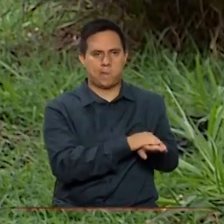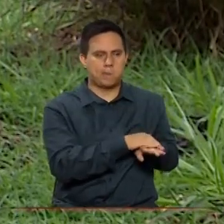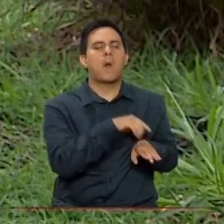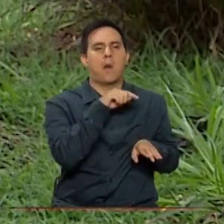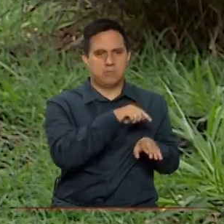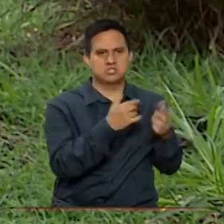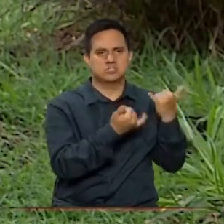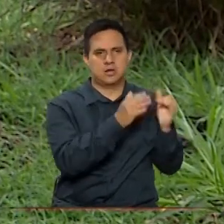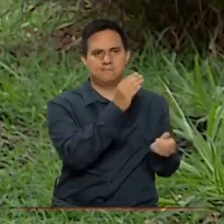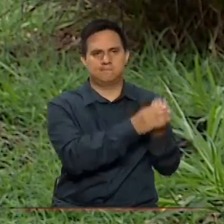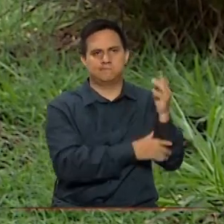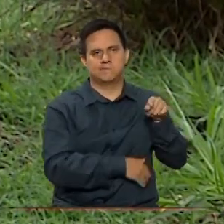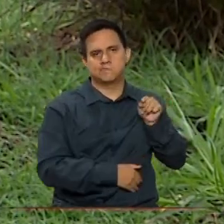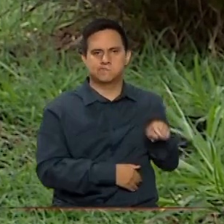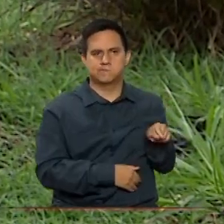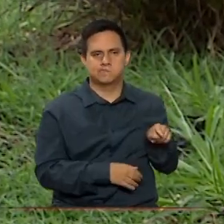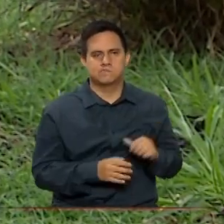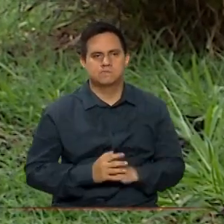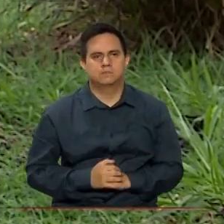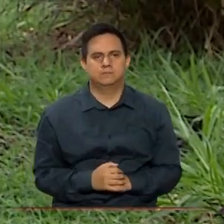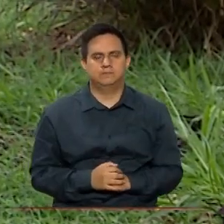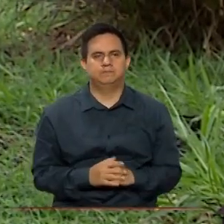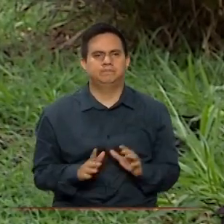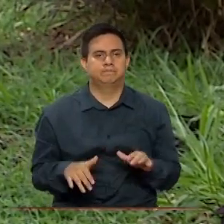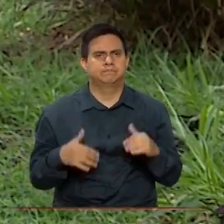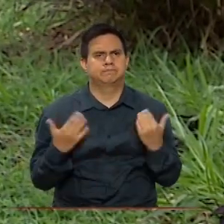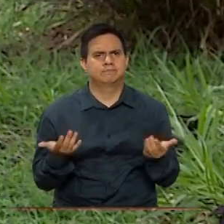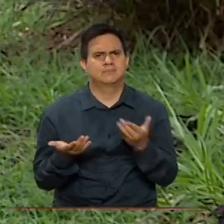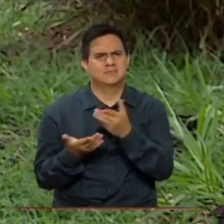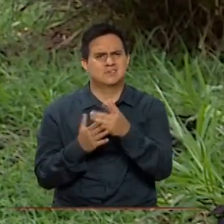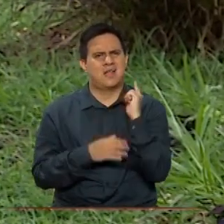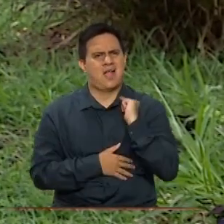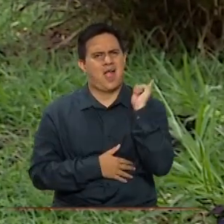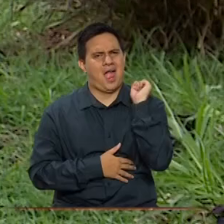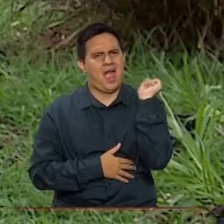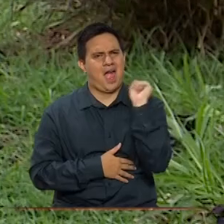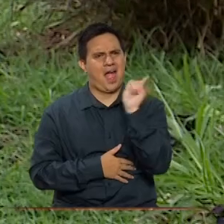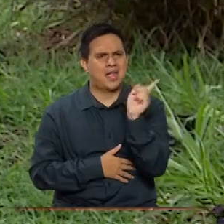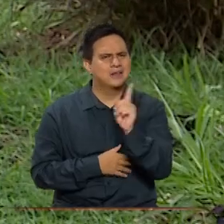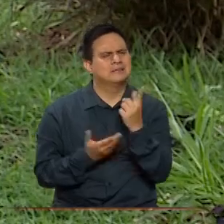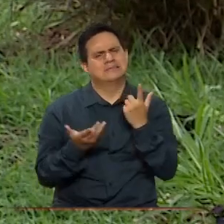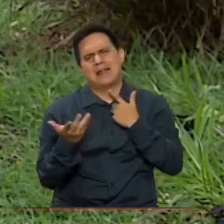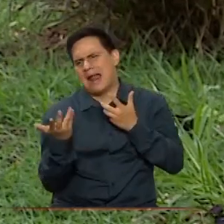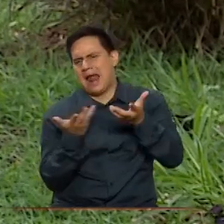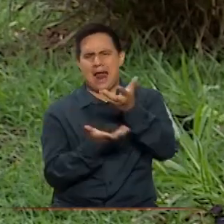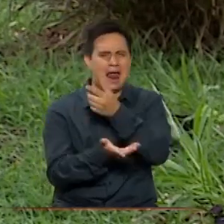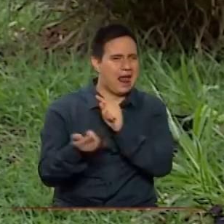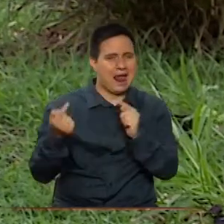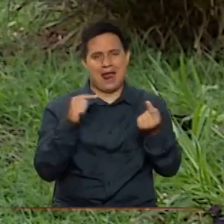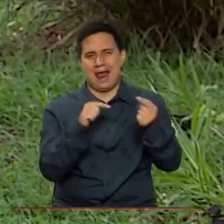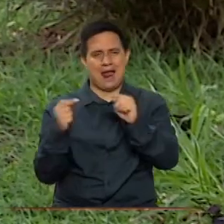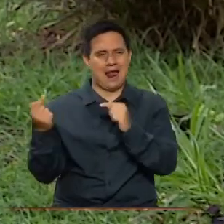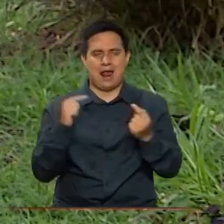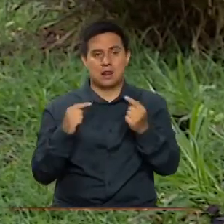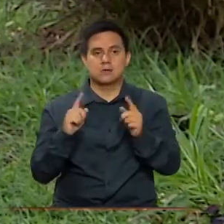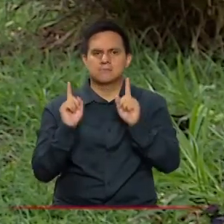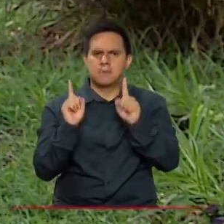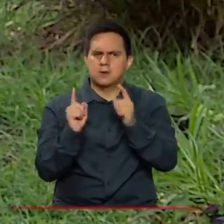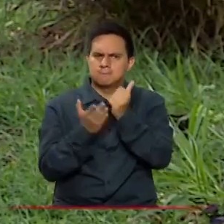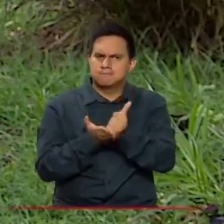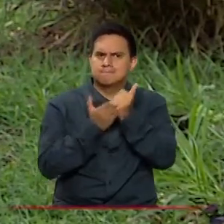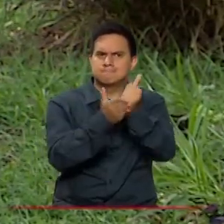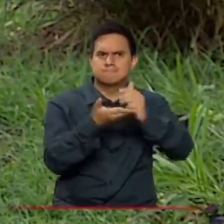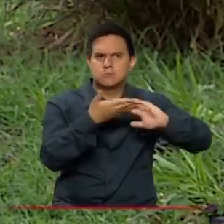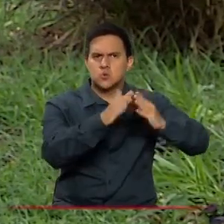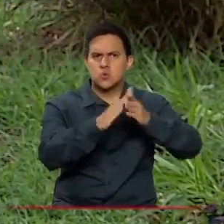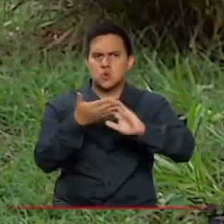Y precisamente les contamos por qué este órgano llevaba varios años en discusión y cómo favorece a estas comunidades, pero también da voz